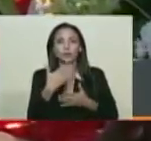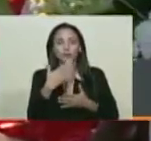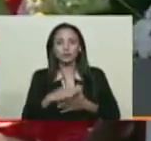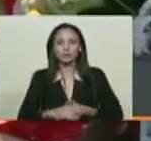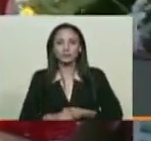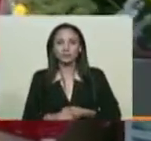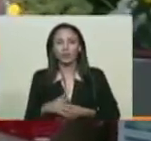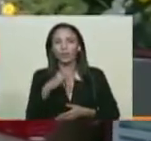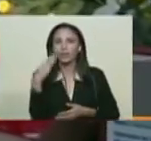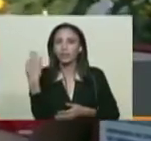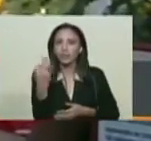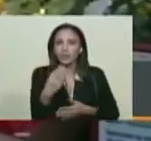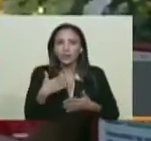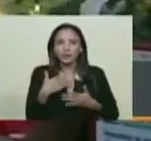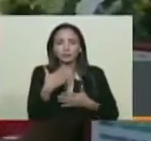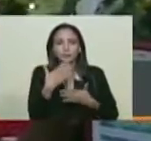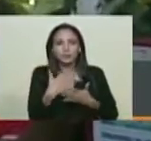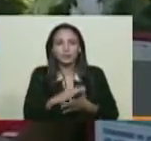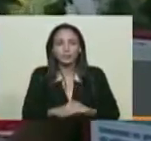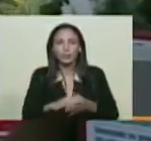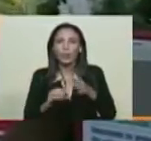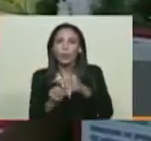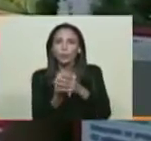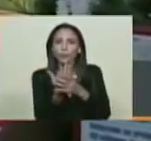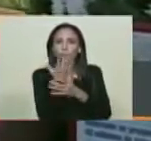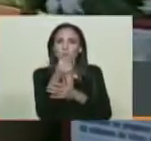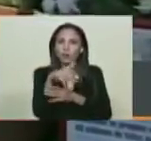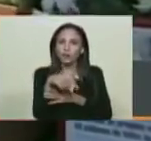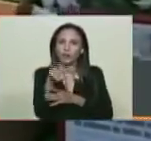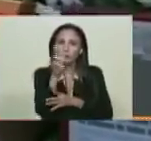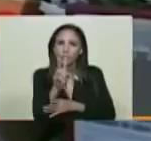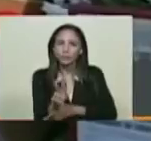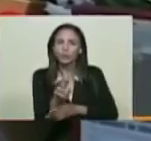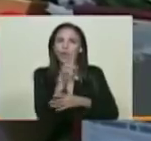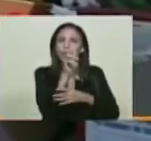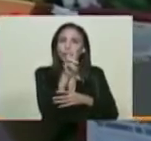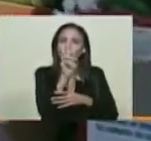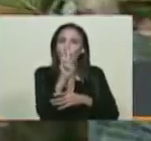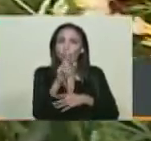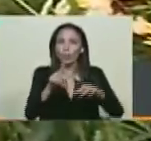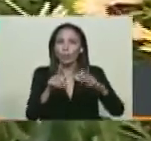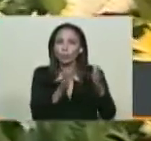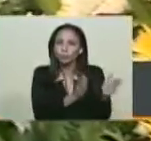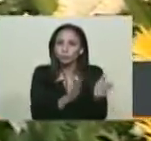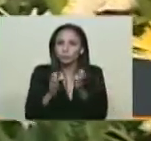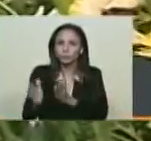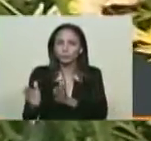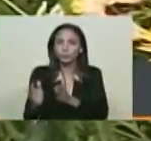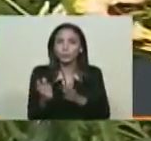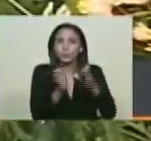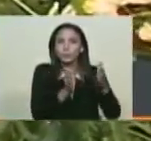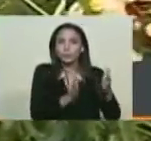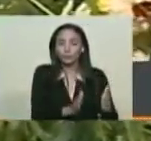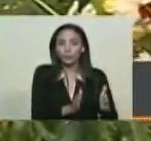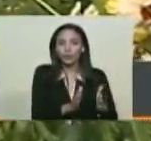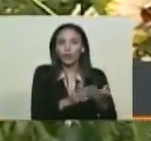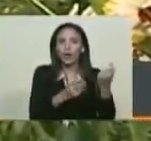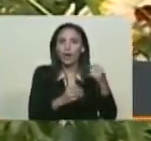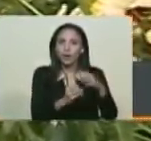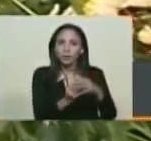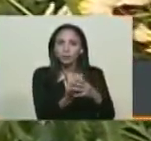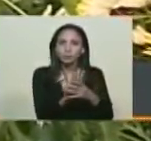En verdad, la floricultura en Venezuela tiene dos tiempos. El tiempo del